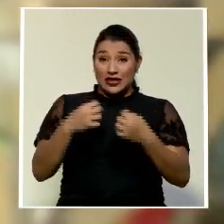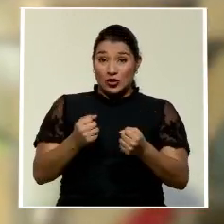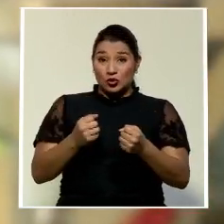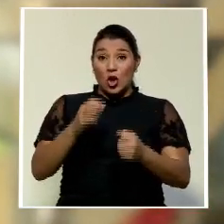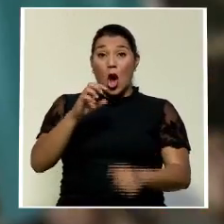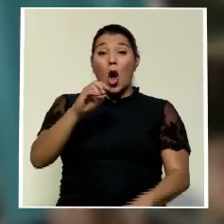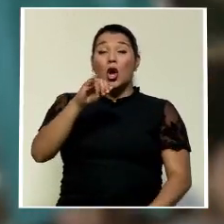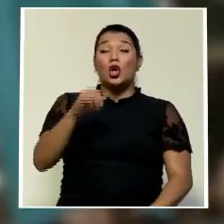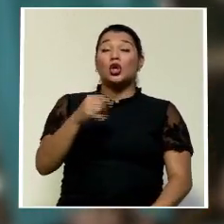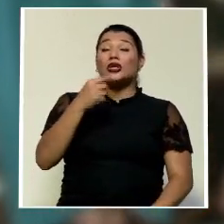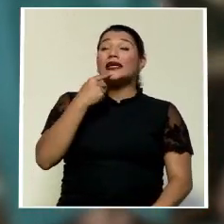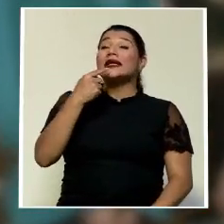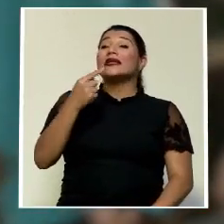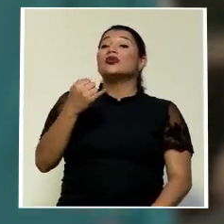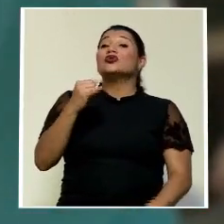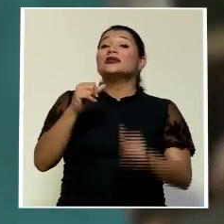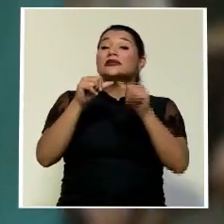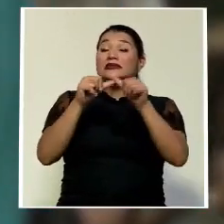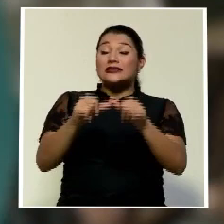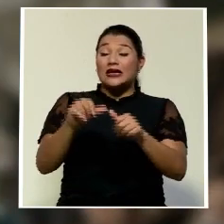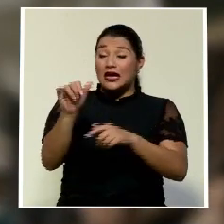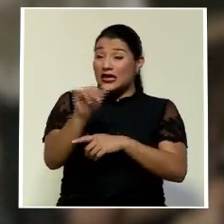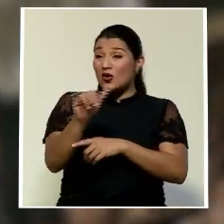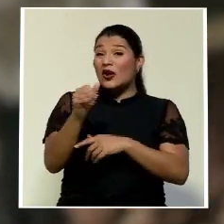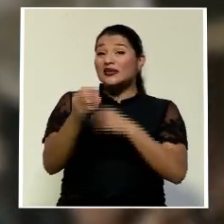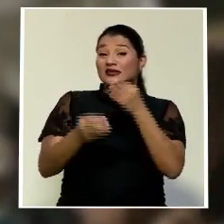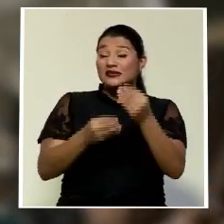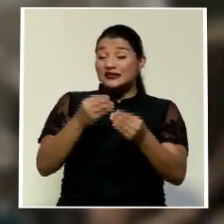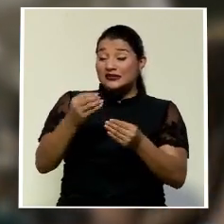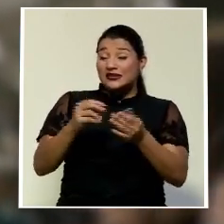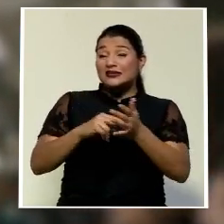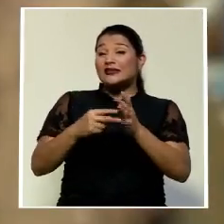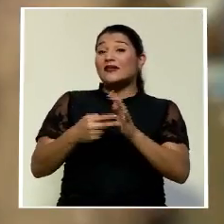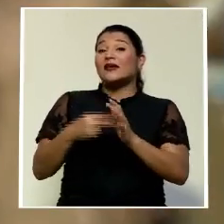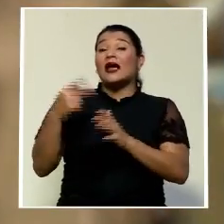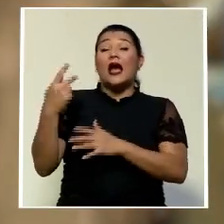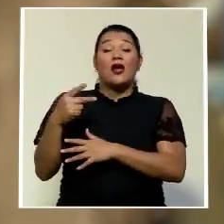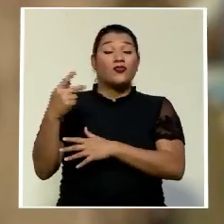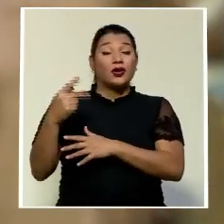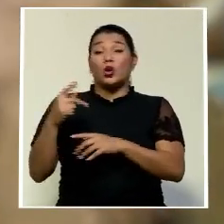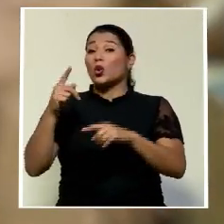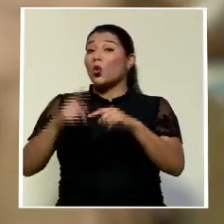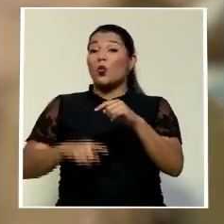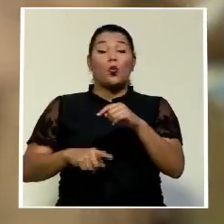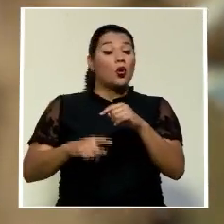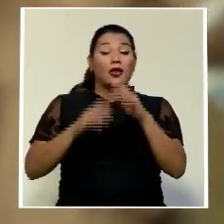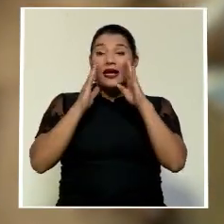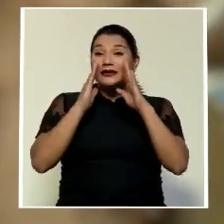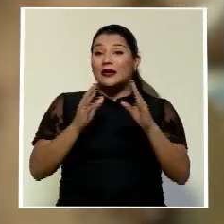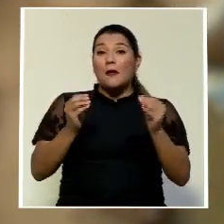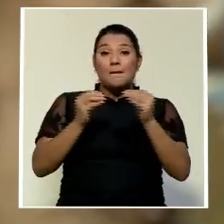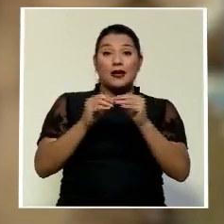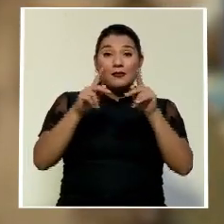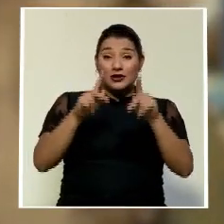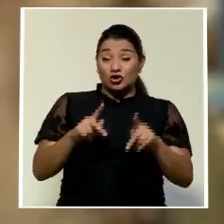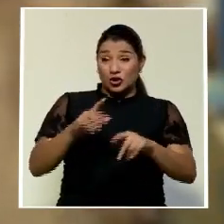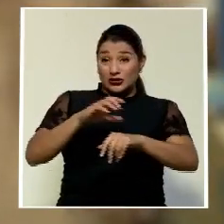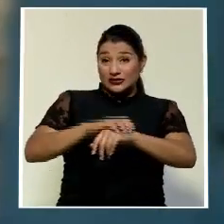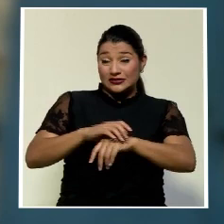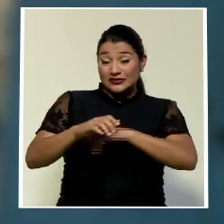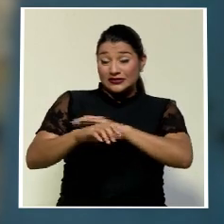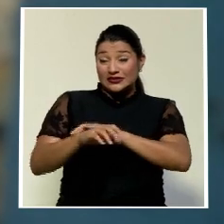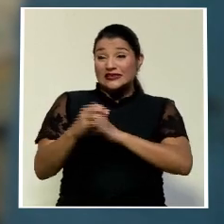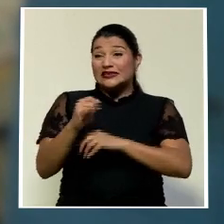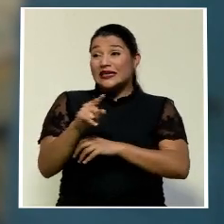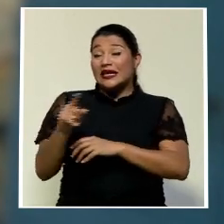OIJ advirtió que de continuar de esta manera se pondría en riesgo de que tampoco puedan recibir a más personas detenidas porque hayan